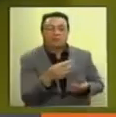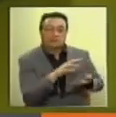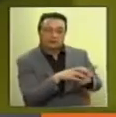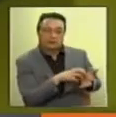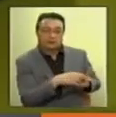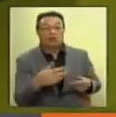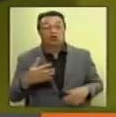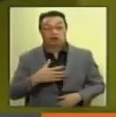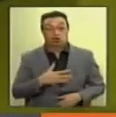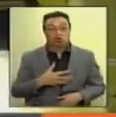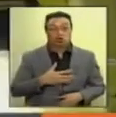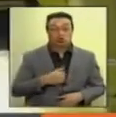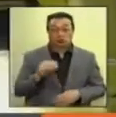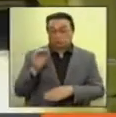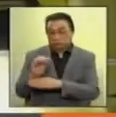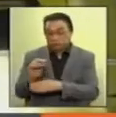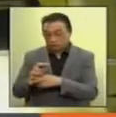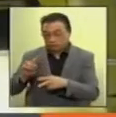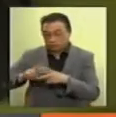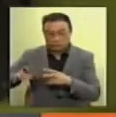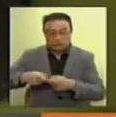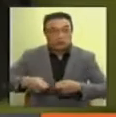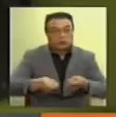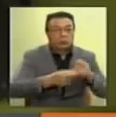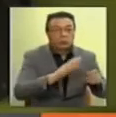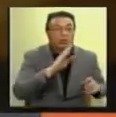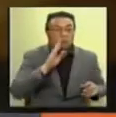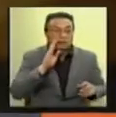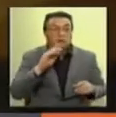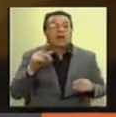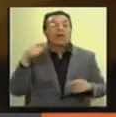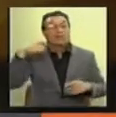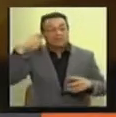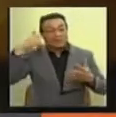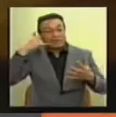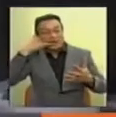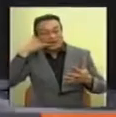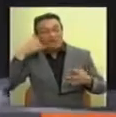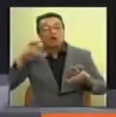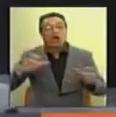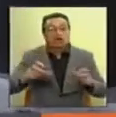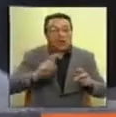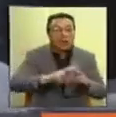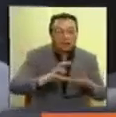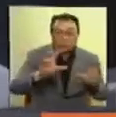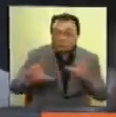tocaba hacer la mantención del local, los teléfonos, las